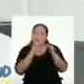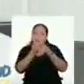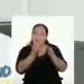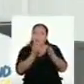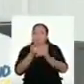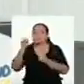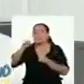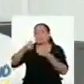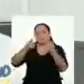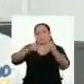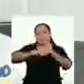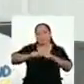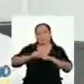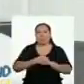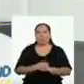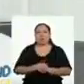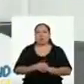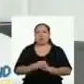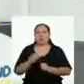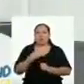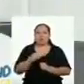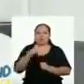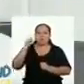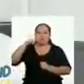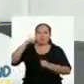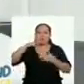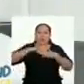vamos al corte. Yo necesito relajarme un poco también.